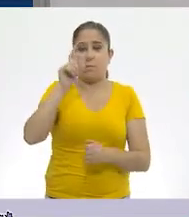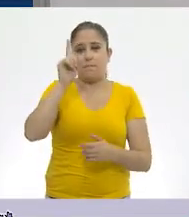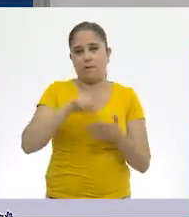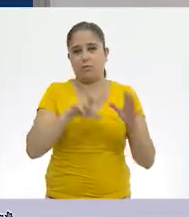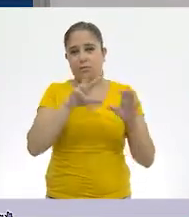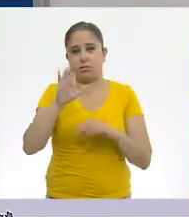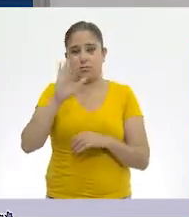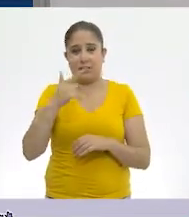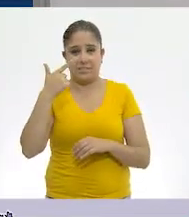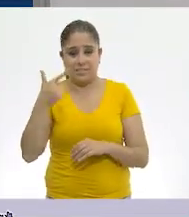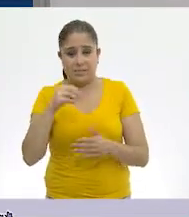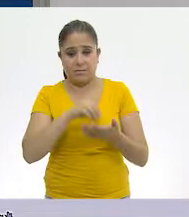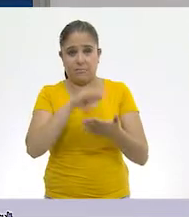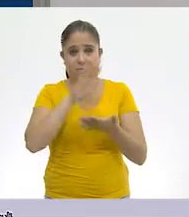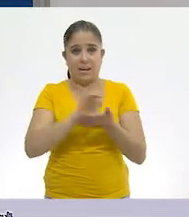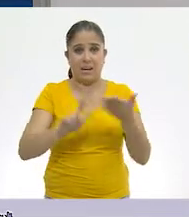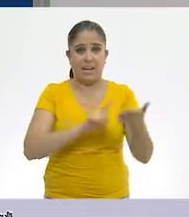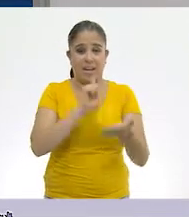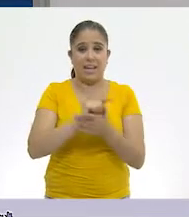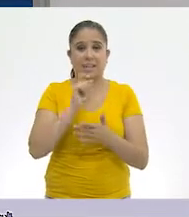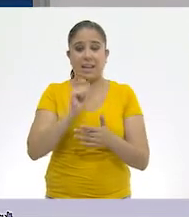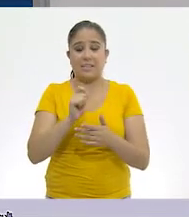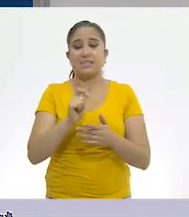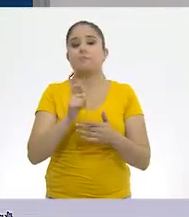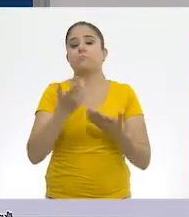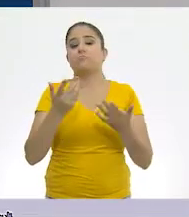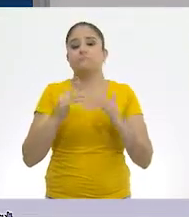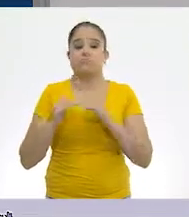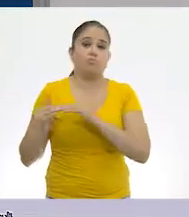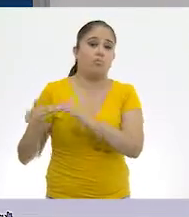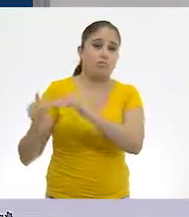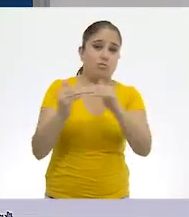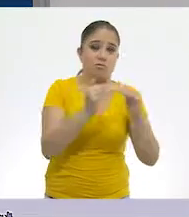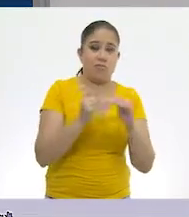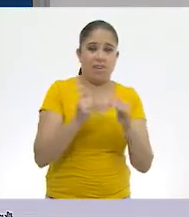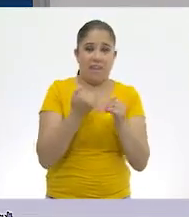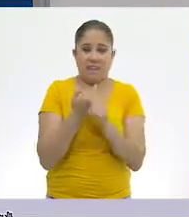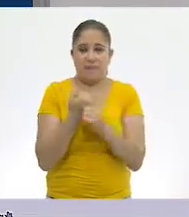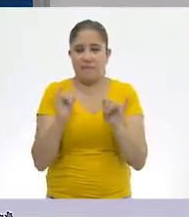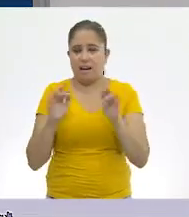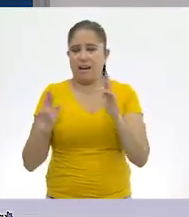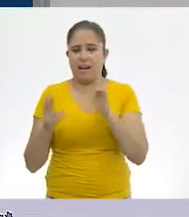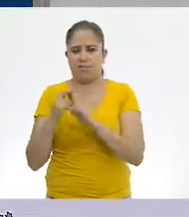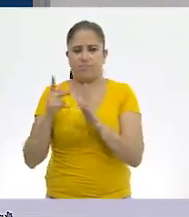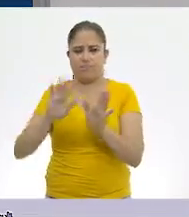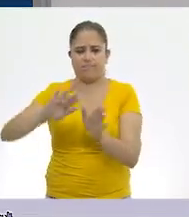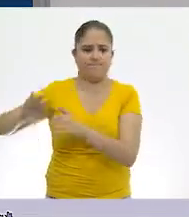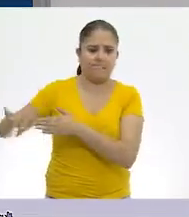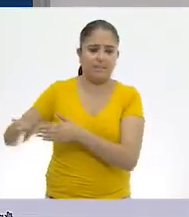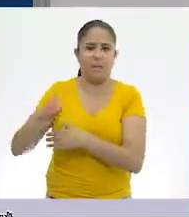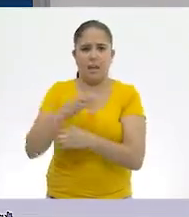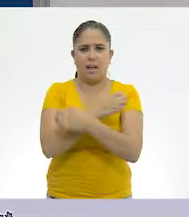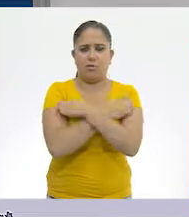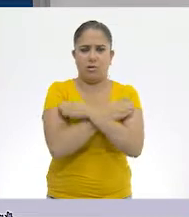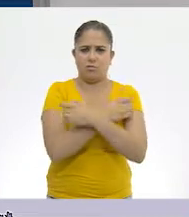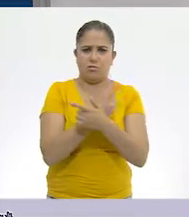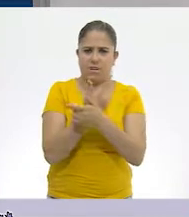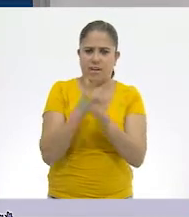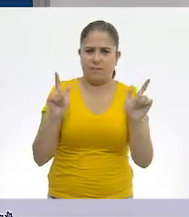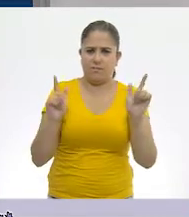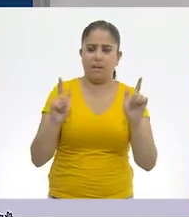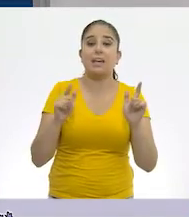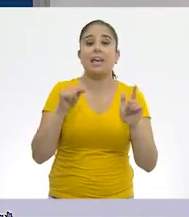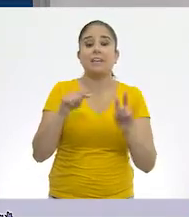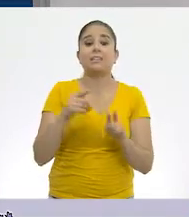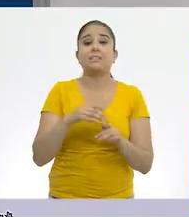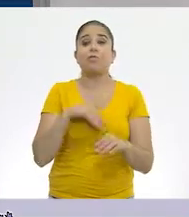1857 se encargó de establecer que la educación sería laica, o sea, independiente de cualquier religión, durante la República restaurada se trató de